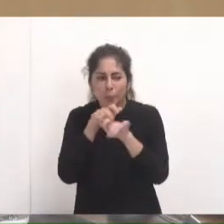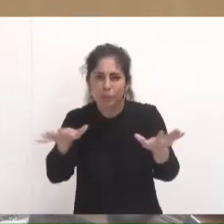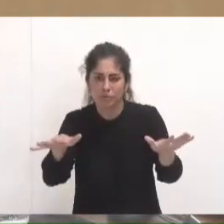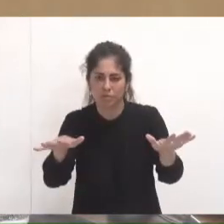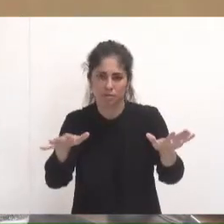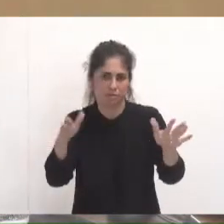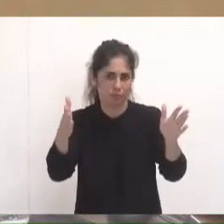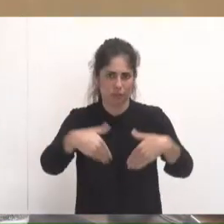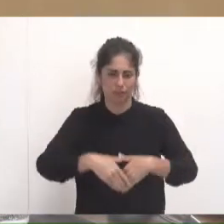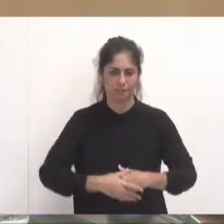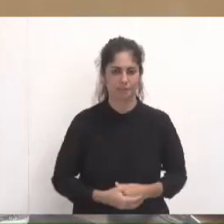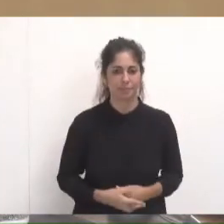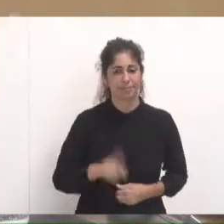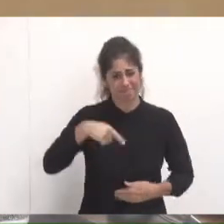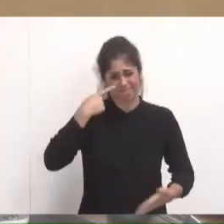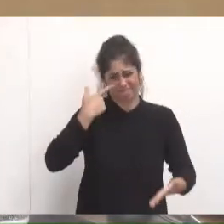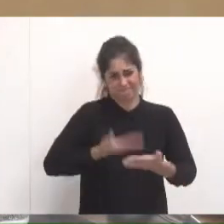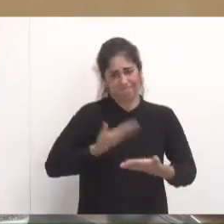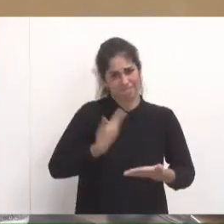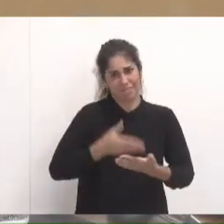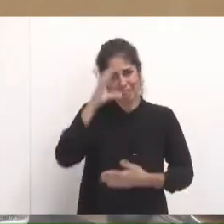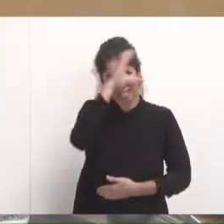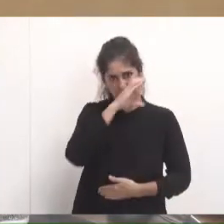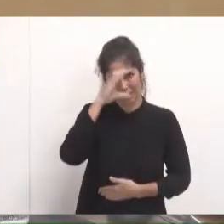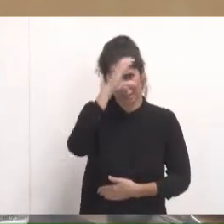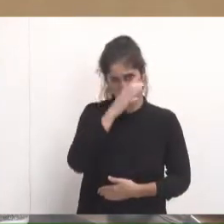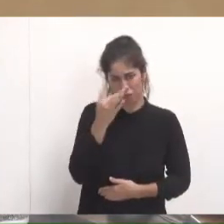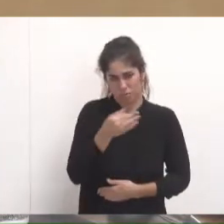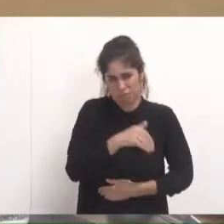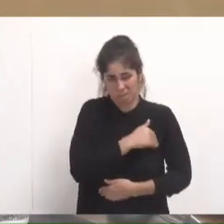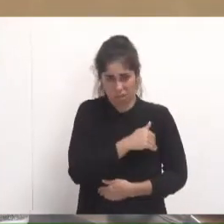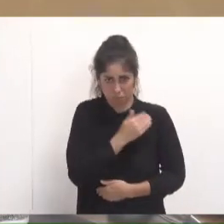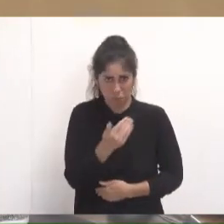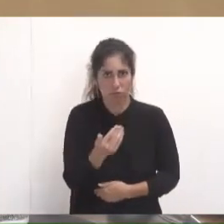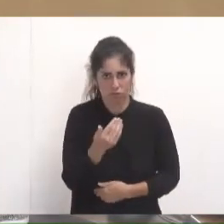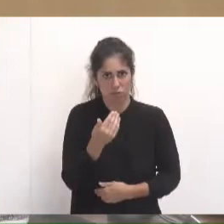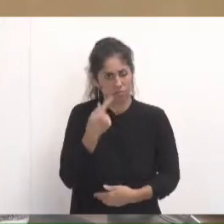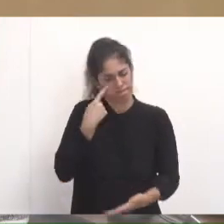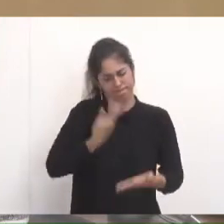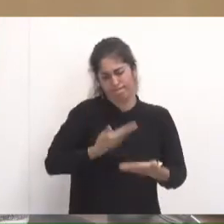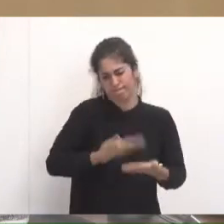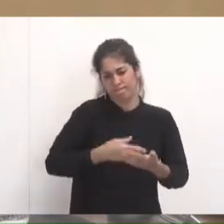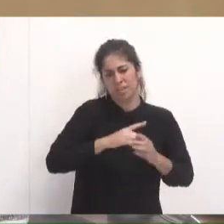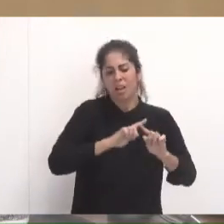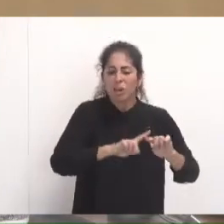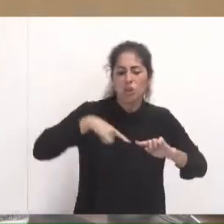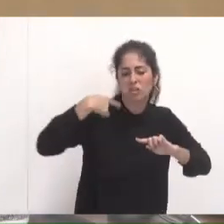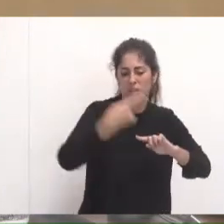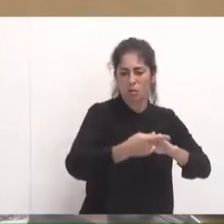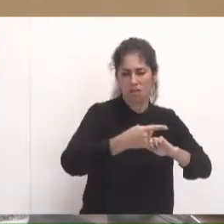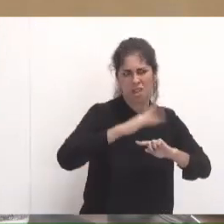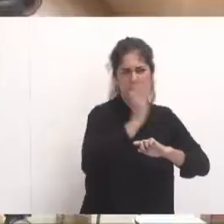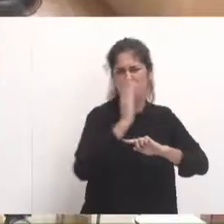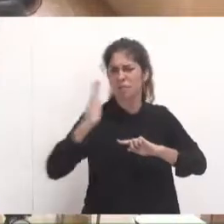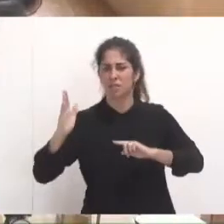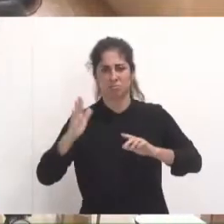mediante datos académicos y científicos que no existe ningún tipo de problema. Después seguiré porque se ha terminado el